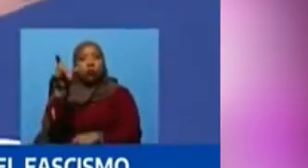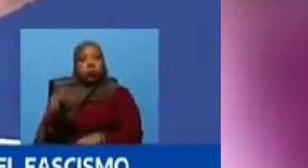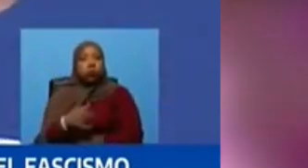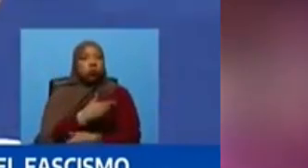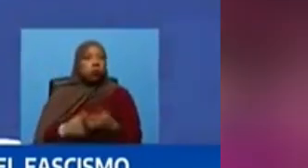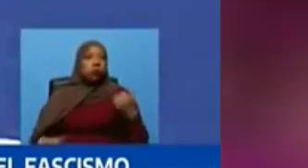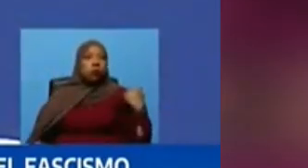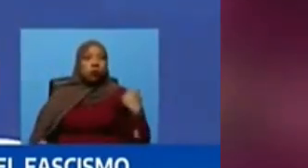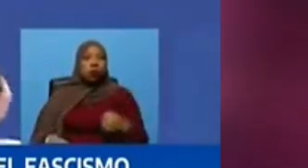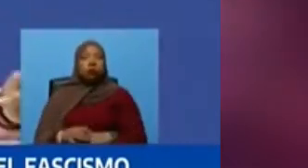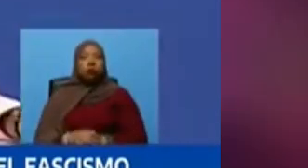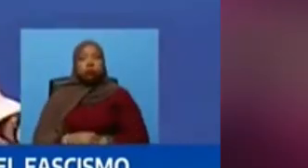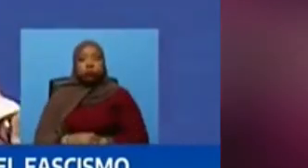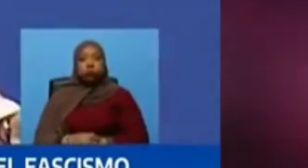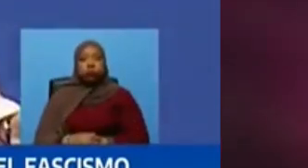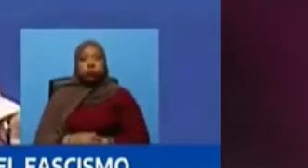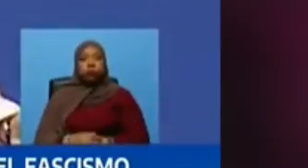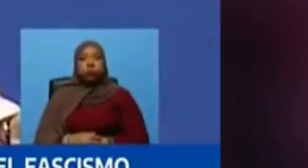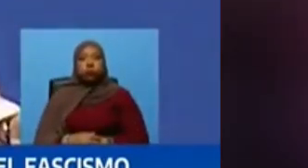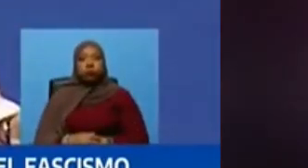hubiera habido victoria de ellos.